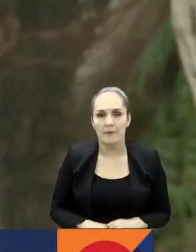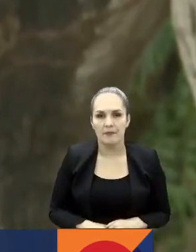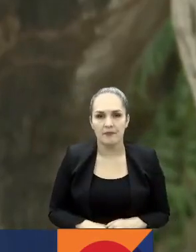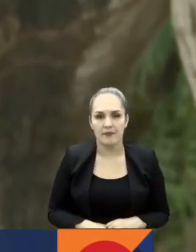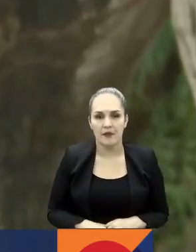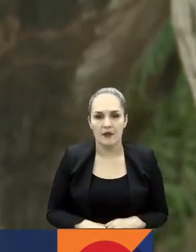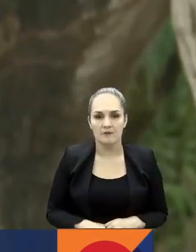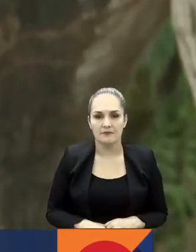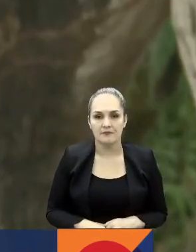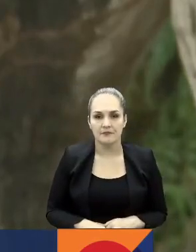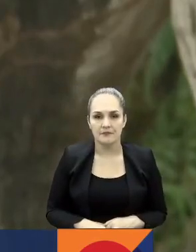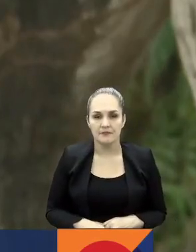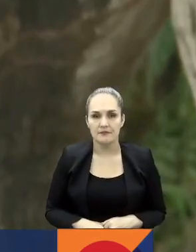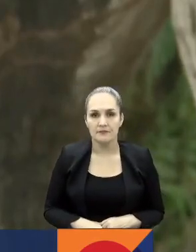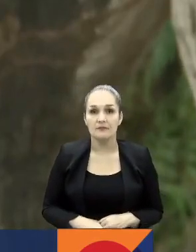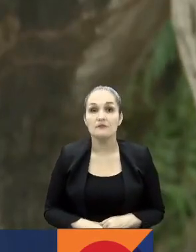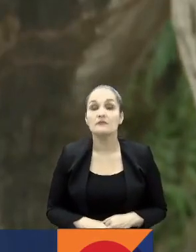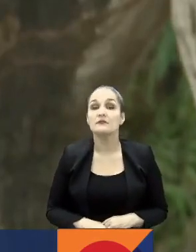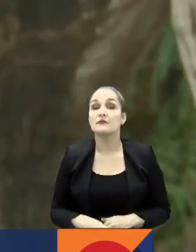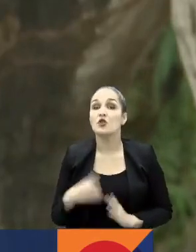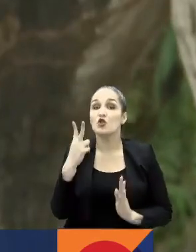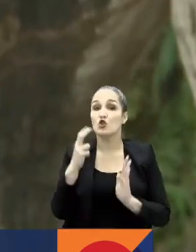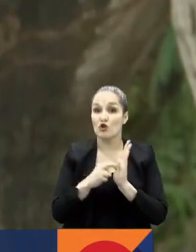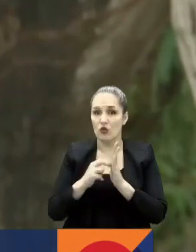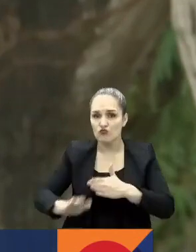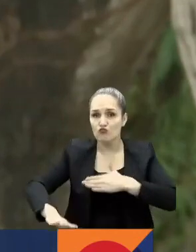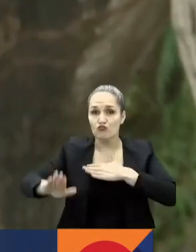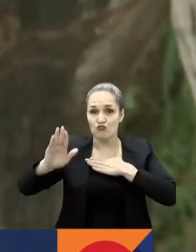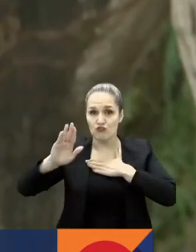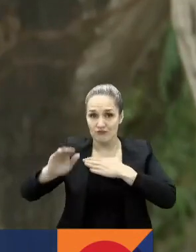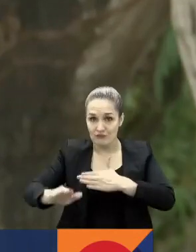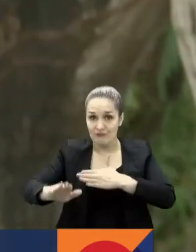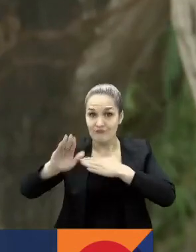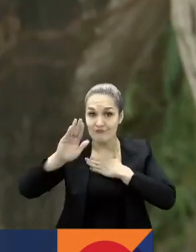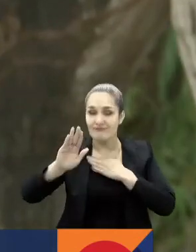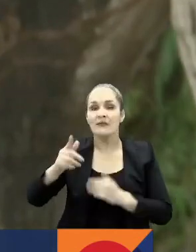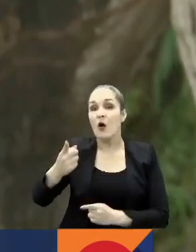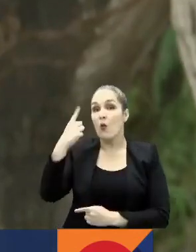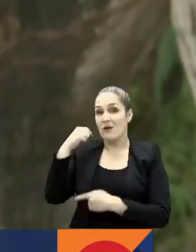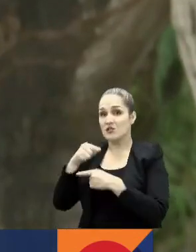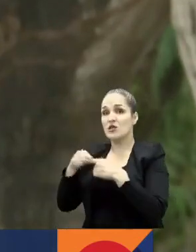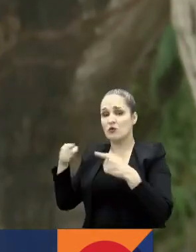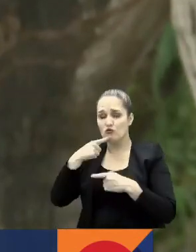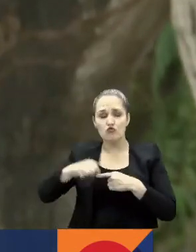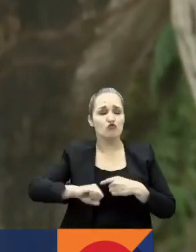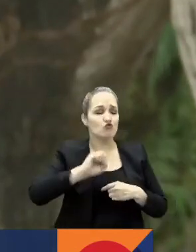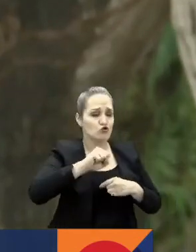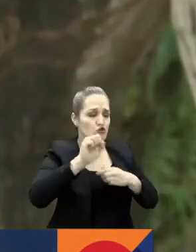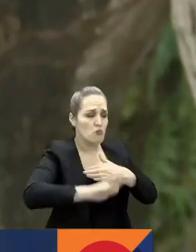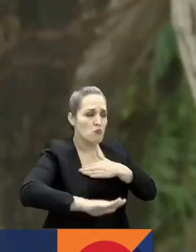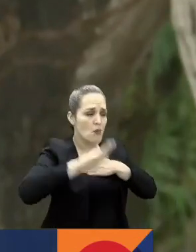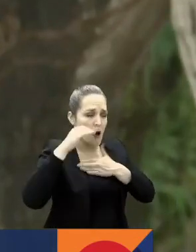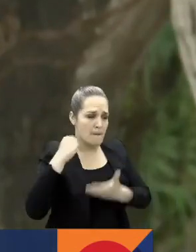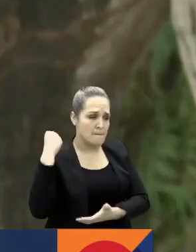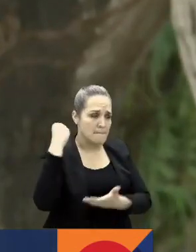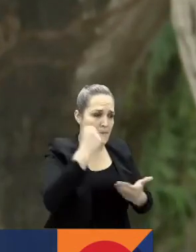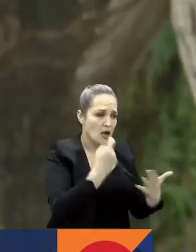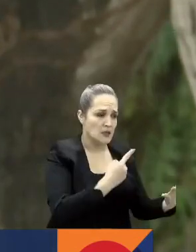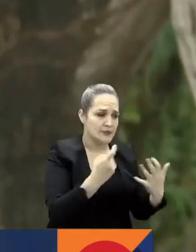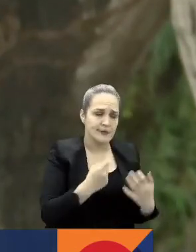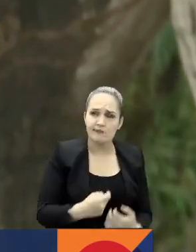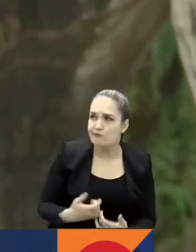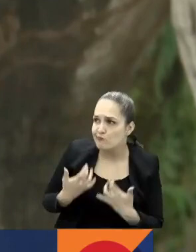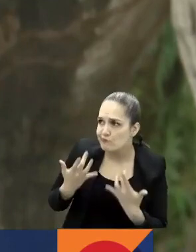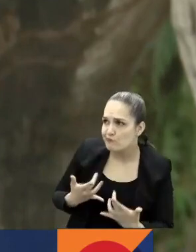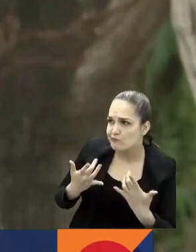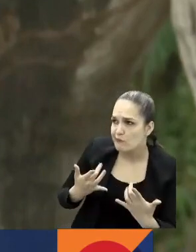Esta es la segunda promesa que hace la Secretaría de Salud de Cartagena. Ya la semana pasada les habían asegurado que realizarían el pago y ellos continúan esperando